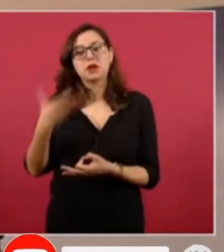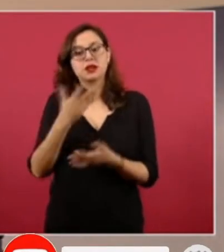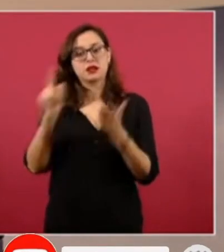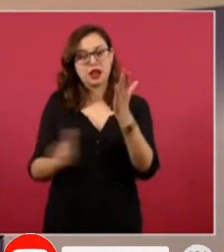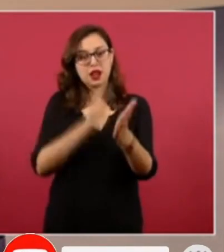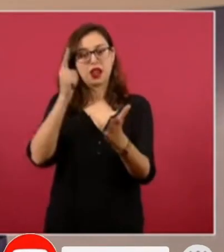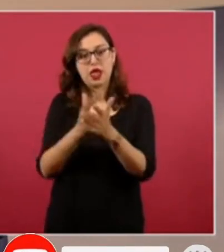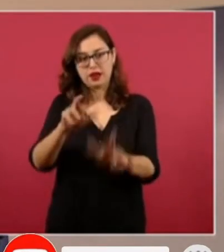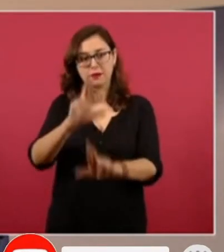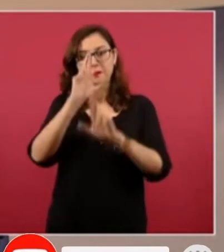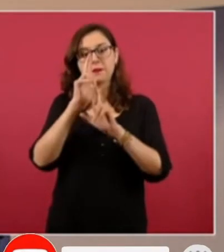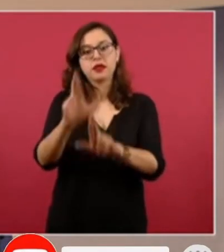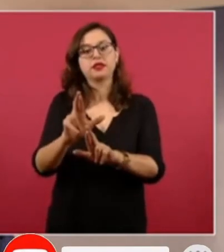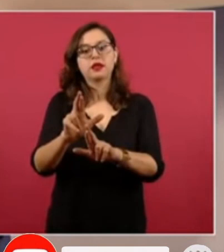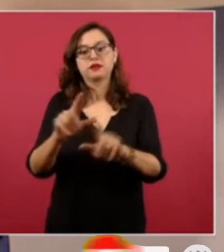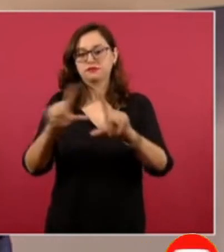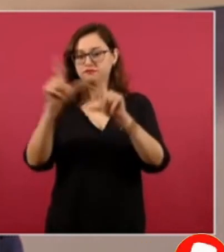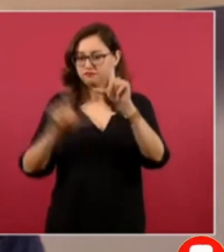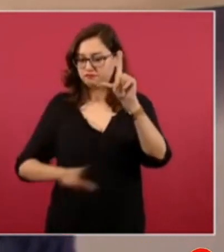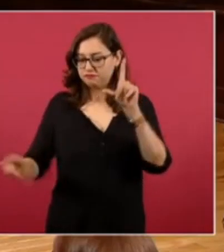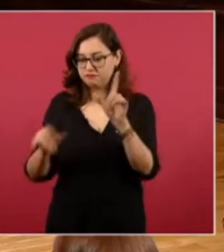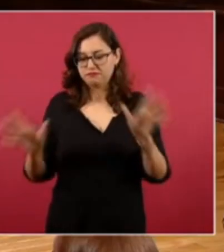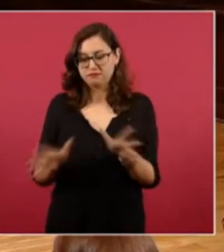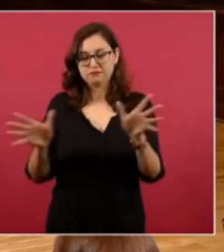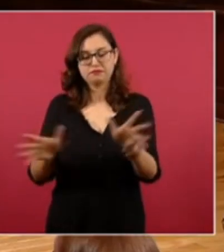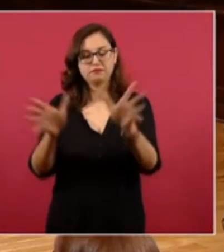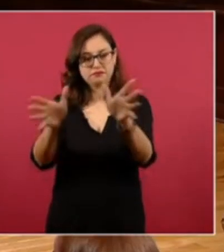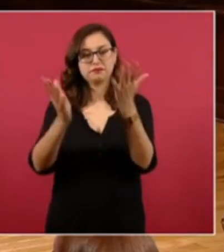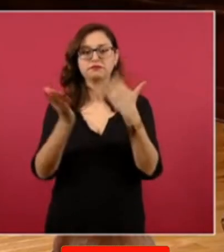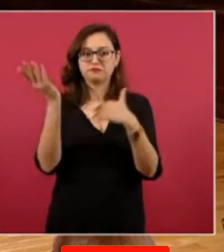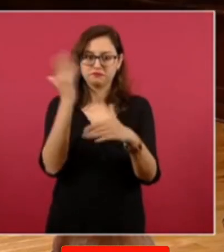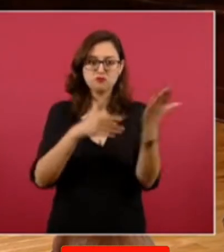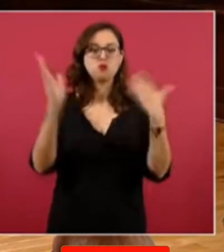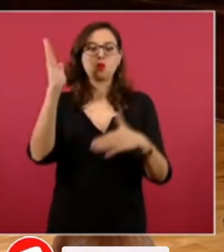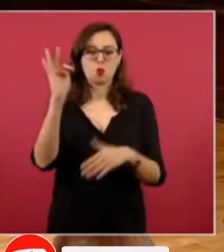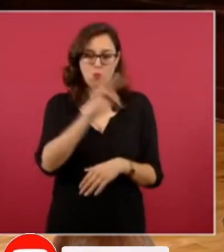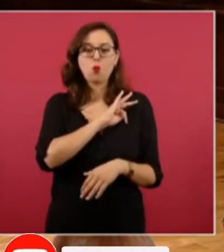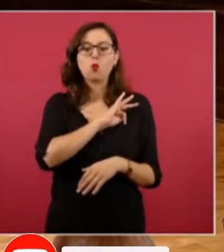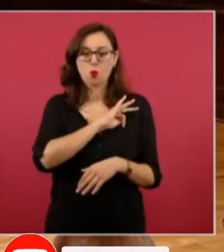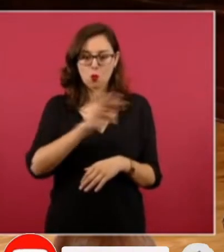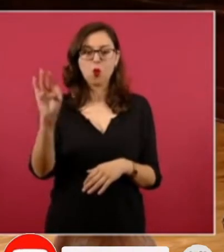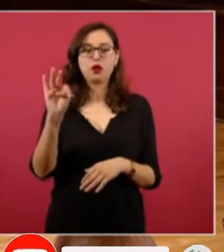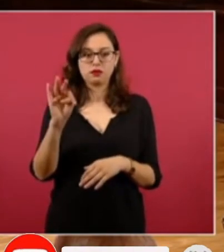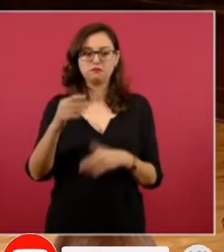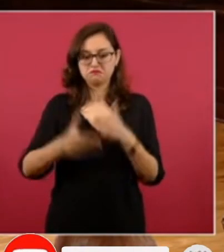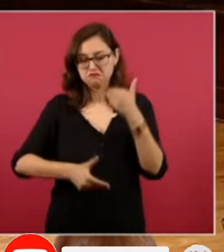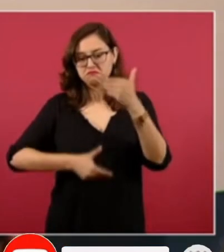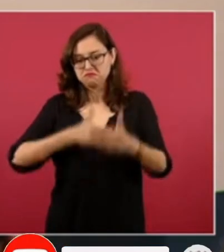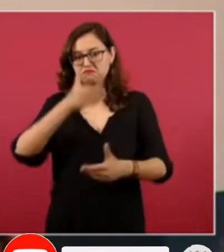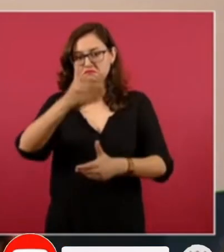todos ayudemos para que nuestro país siga adelante, siga